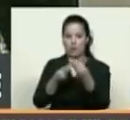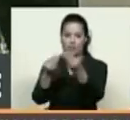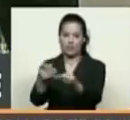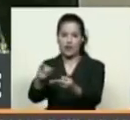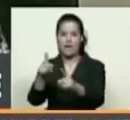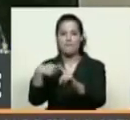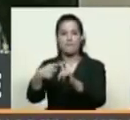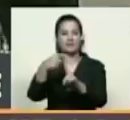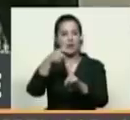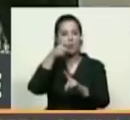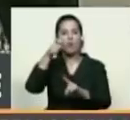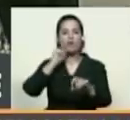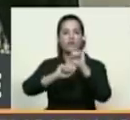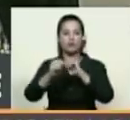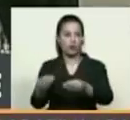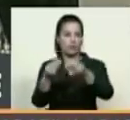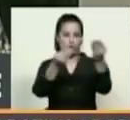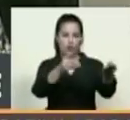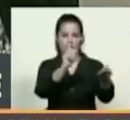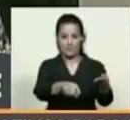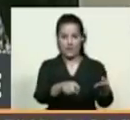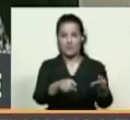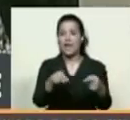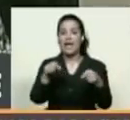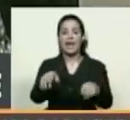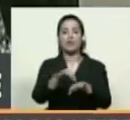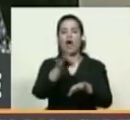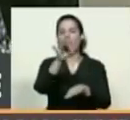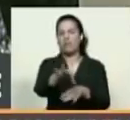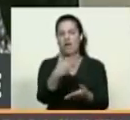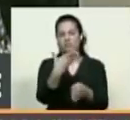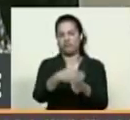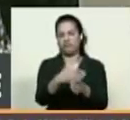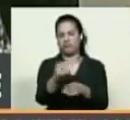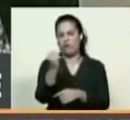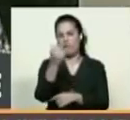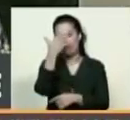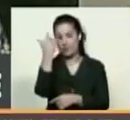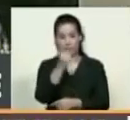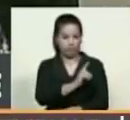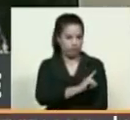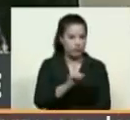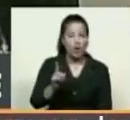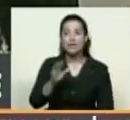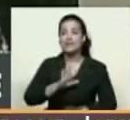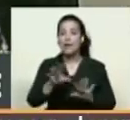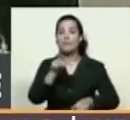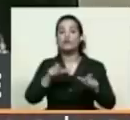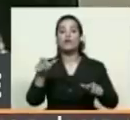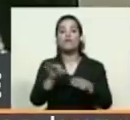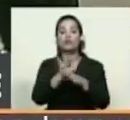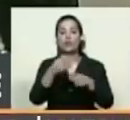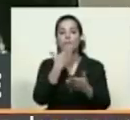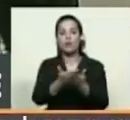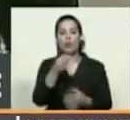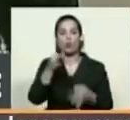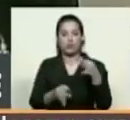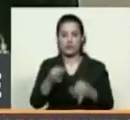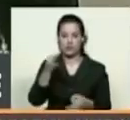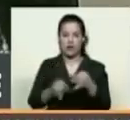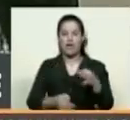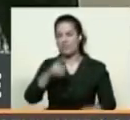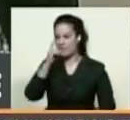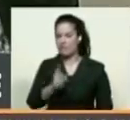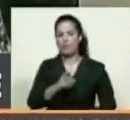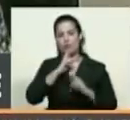Pueblo. No puede quedar en la impunidad. Estos funcionarios han pedido justicia y es lo que corresponde.